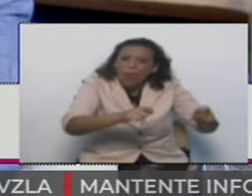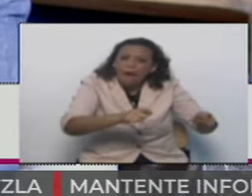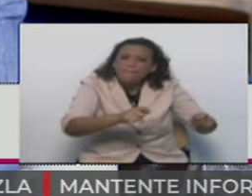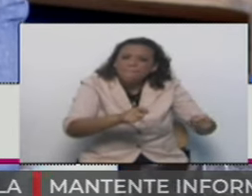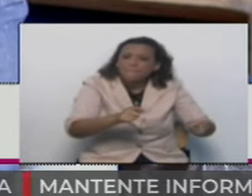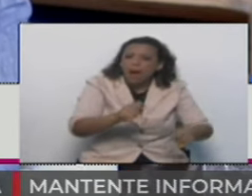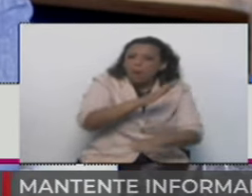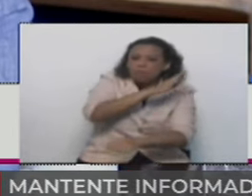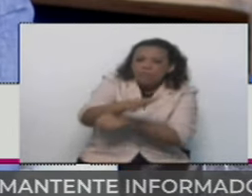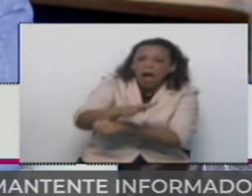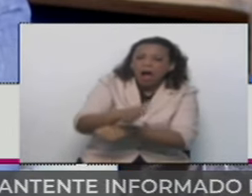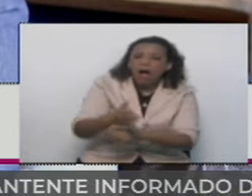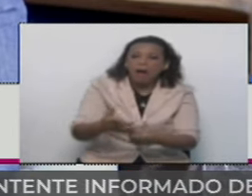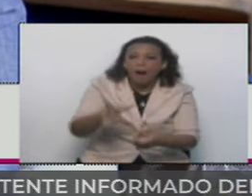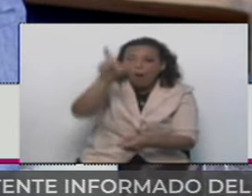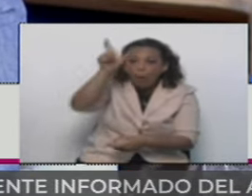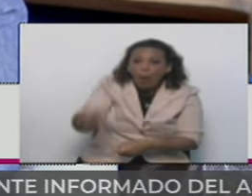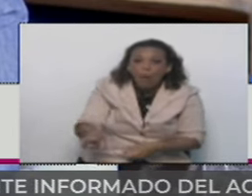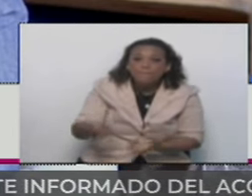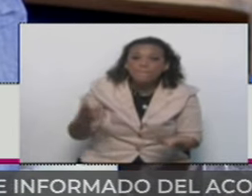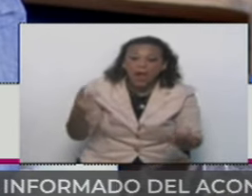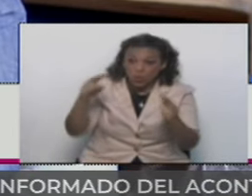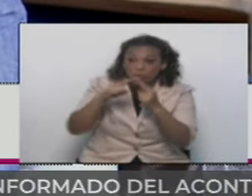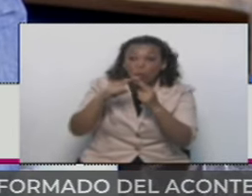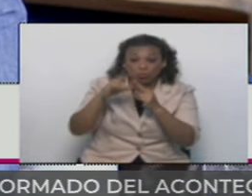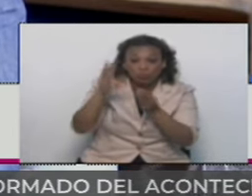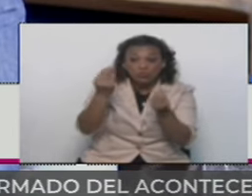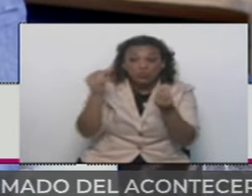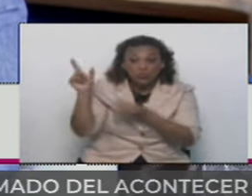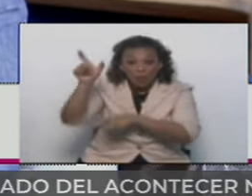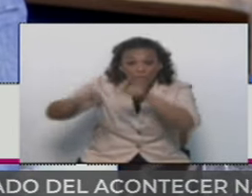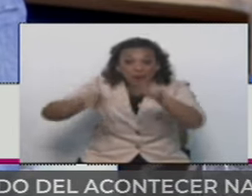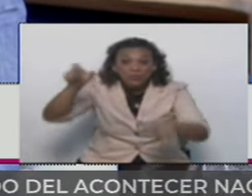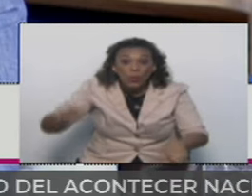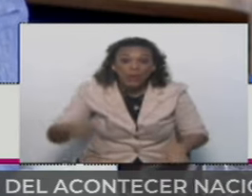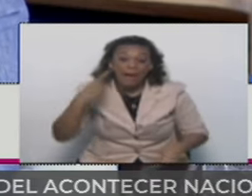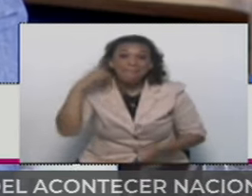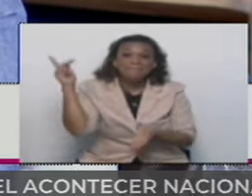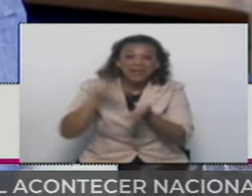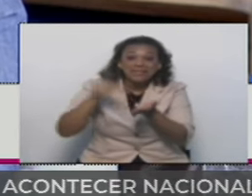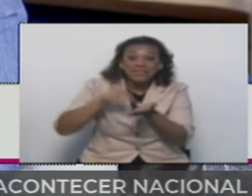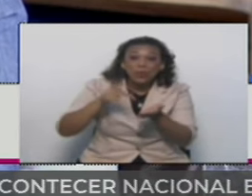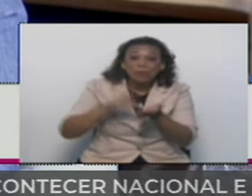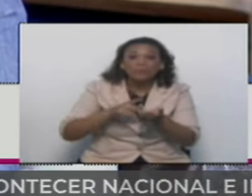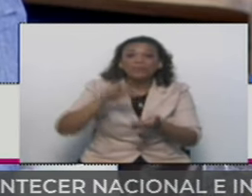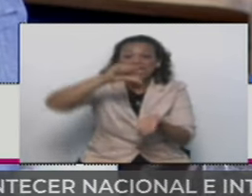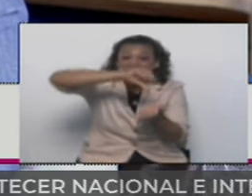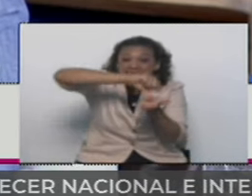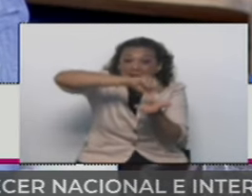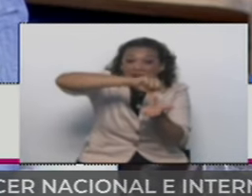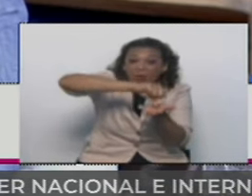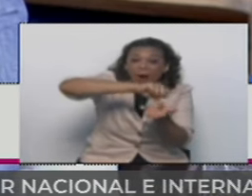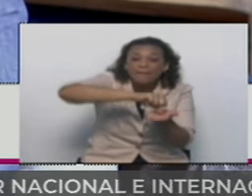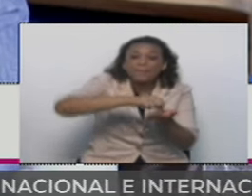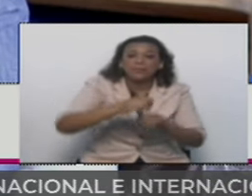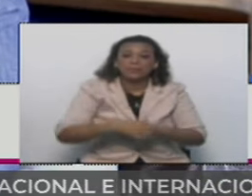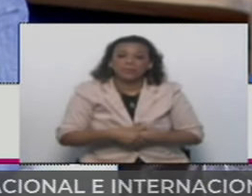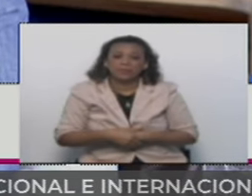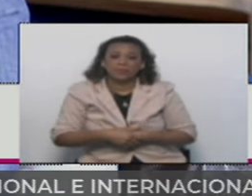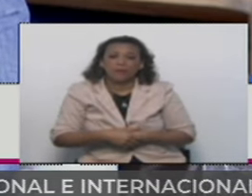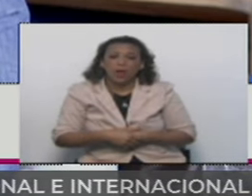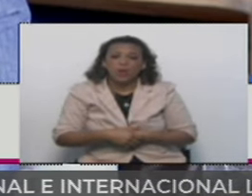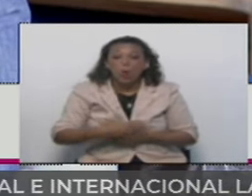mediador de esa negociación. Conozco mucho de eso. Ahí participó Irán, participó